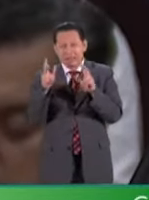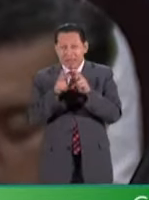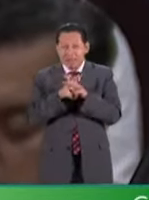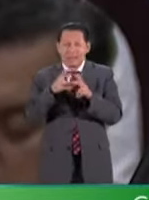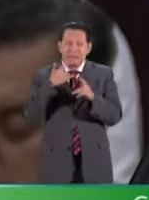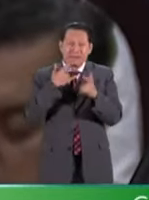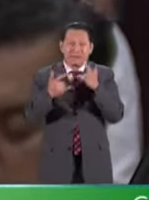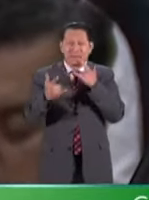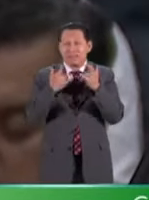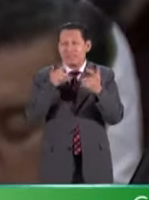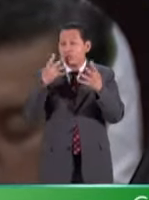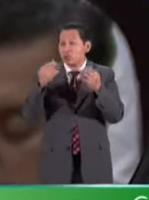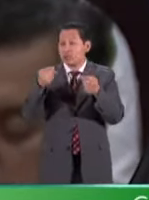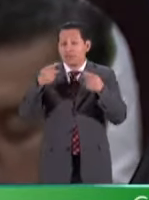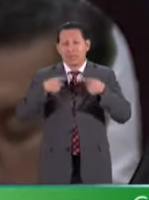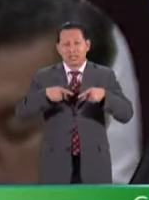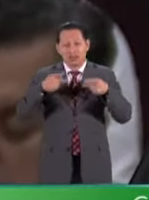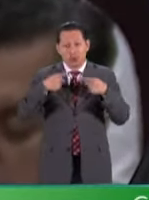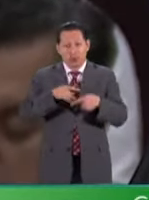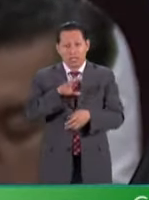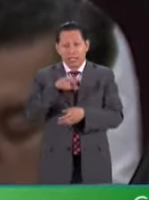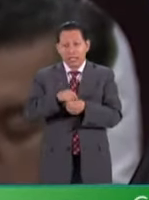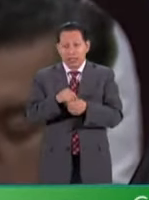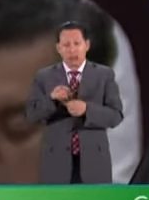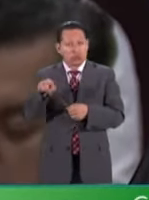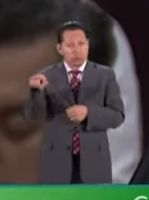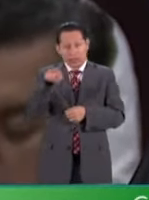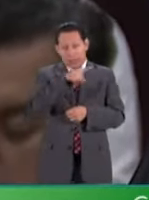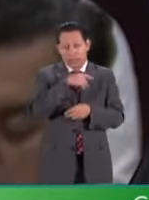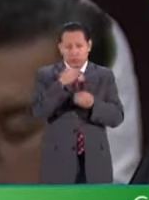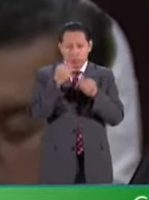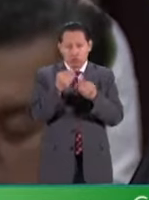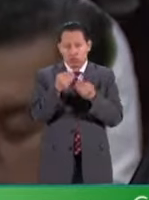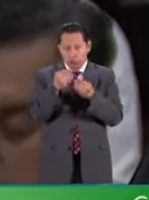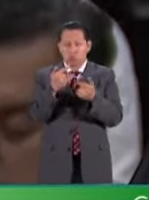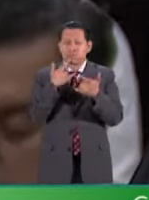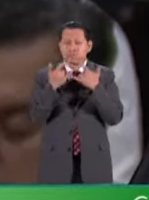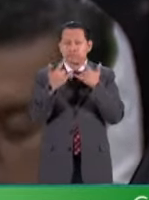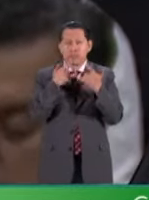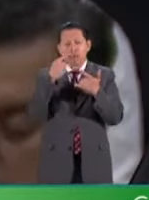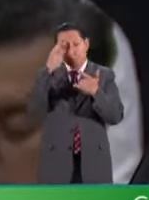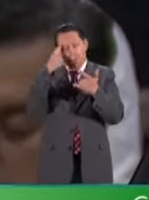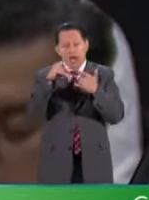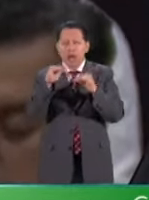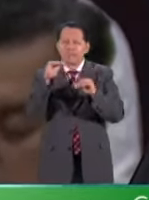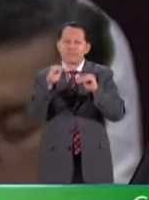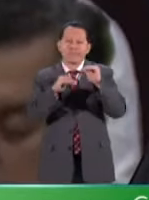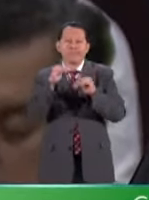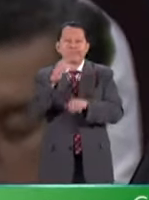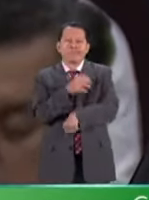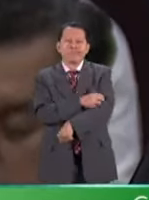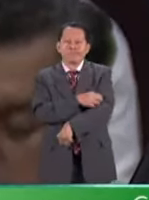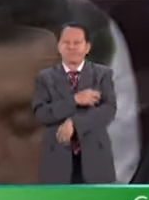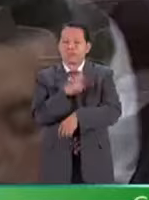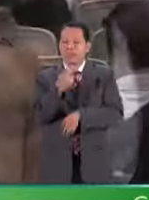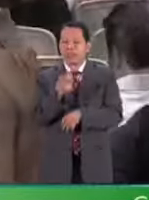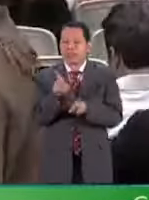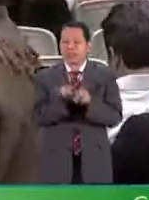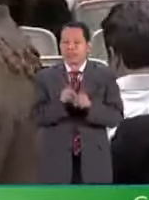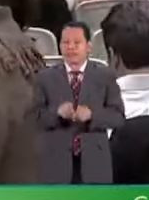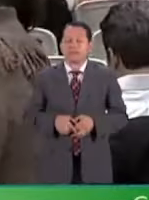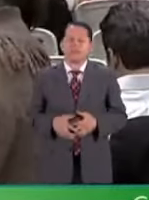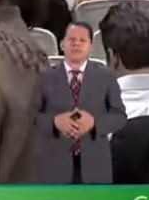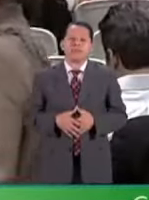muchas y muchas personas incluidos muchos de ustedes libraron para equilibrar nuestros poderes es